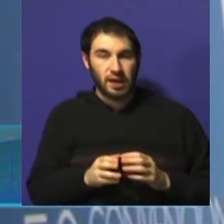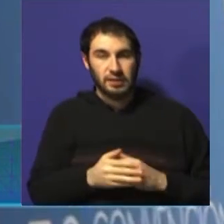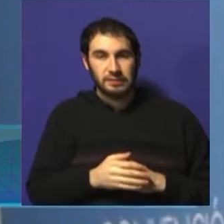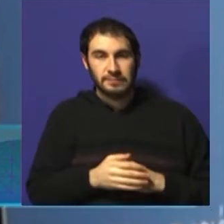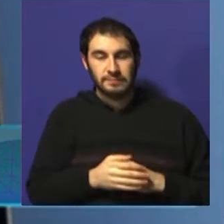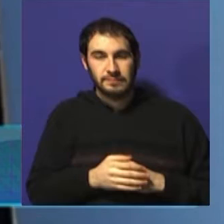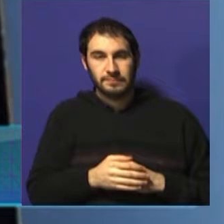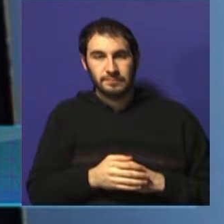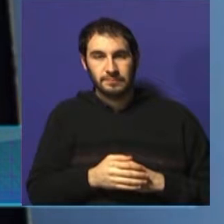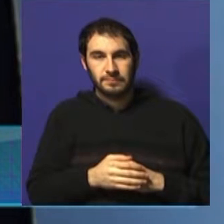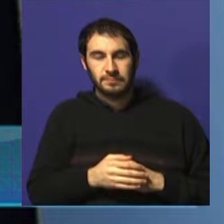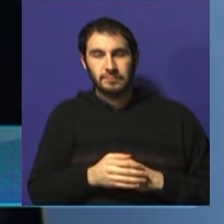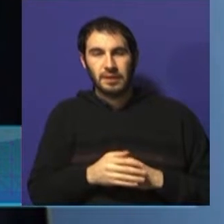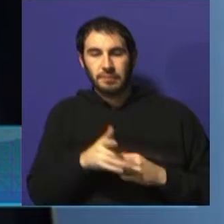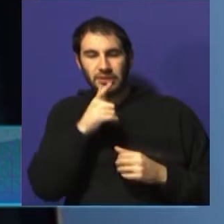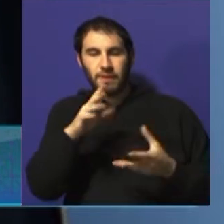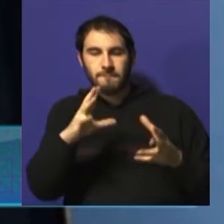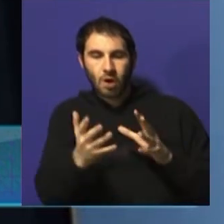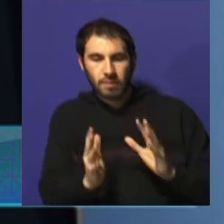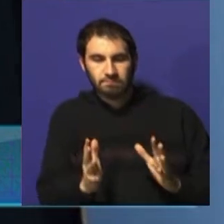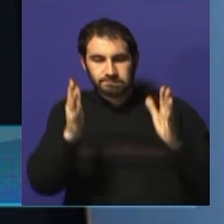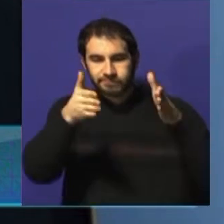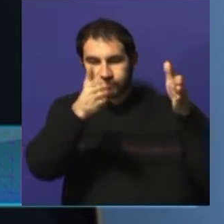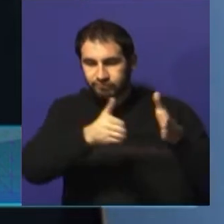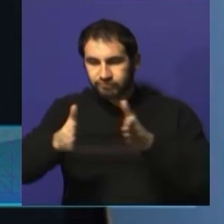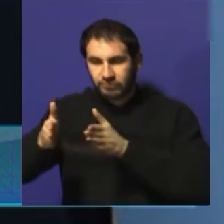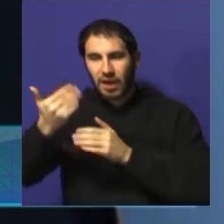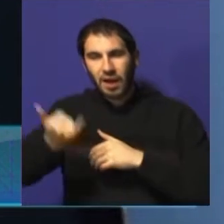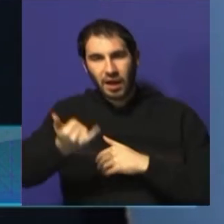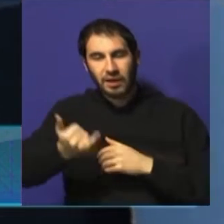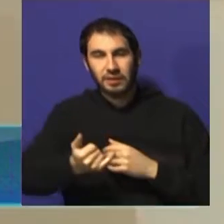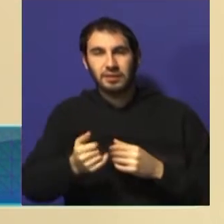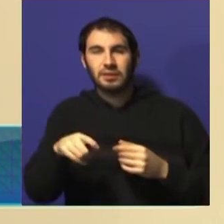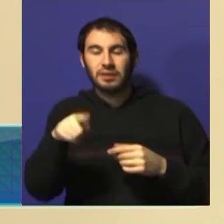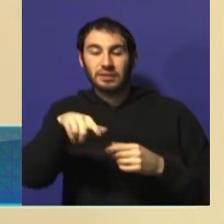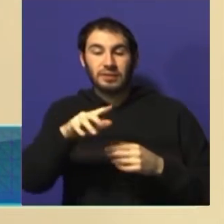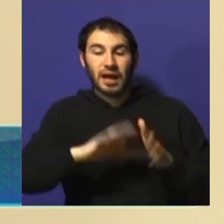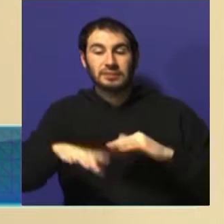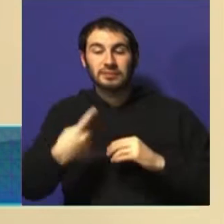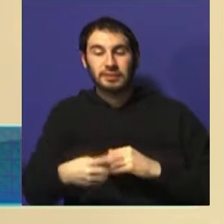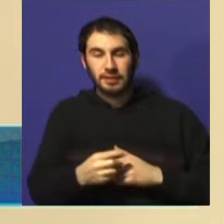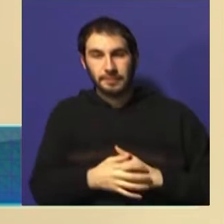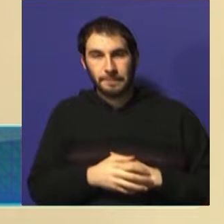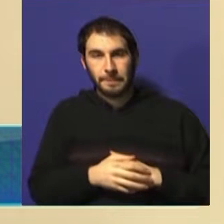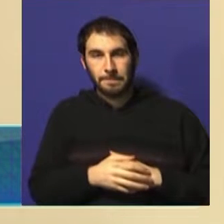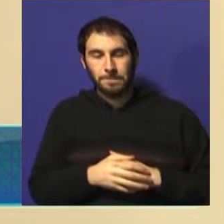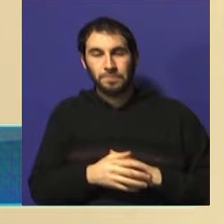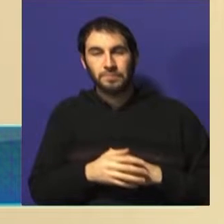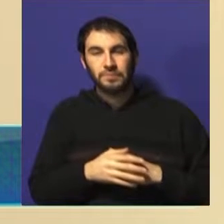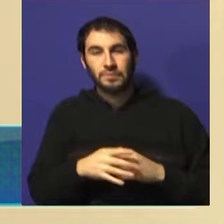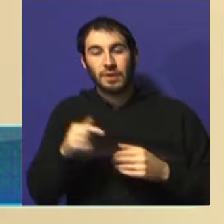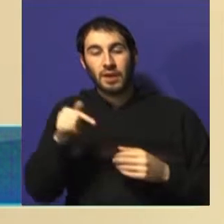una especie de estructura sistematizada del ejercicio del poder, donde